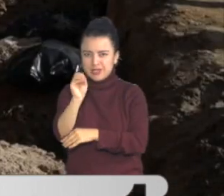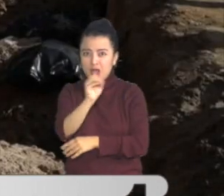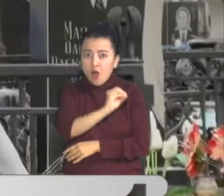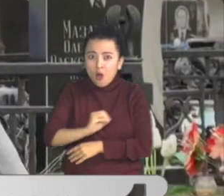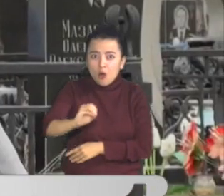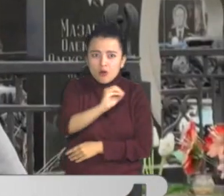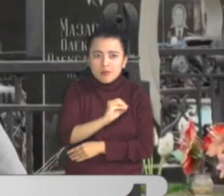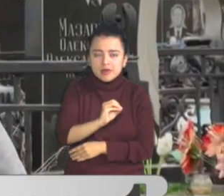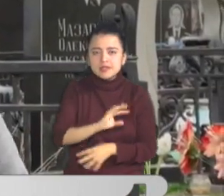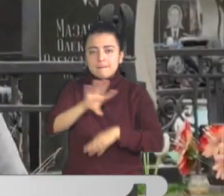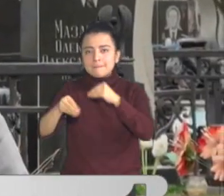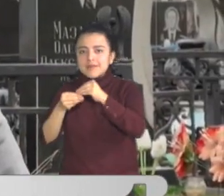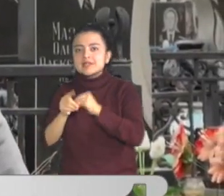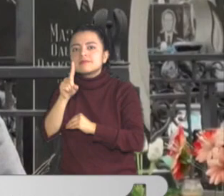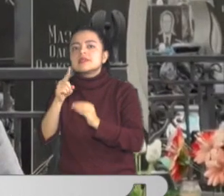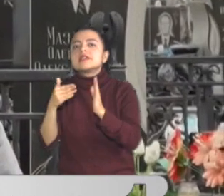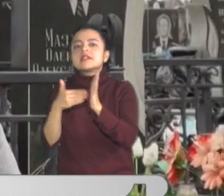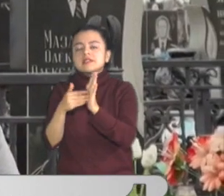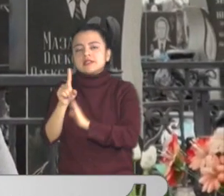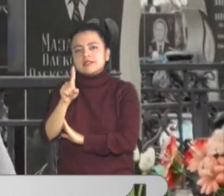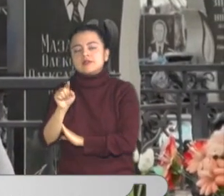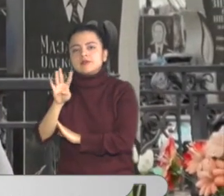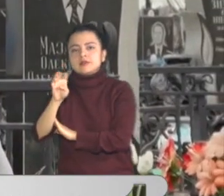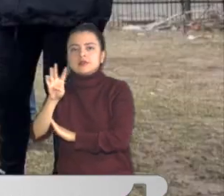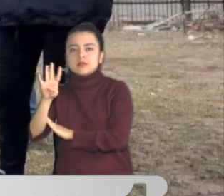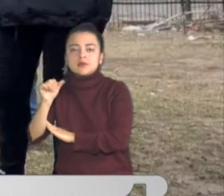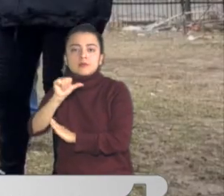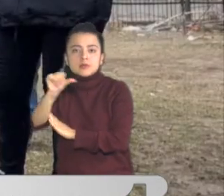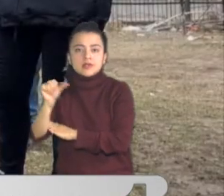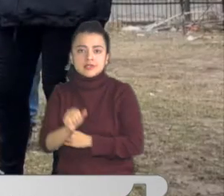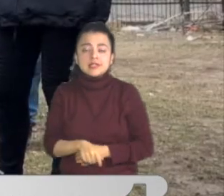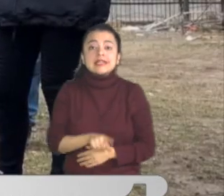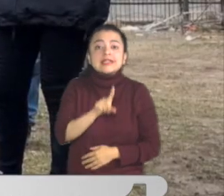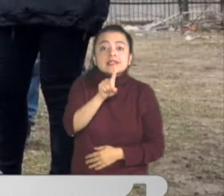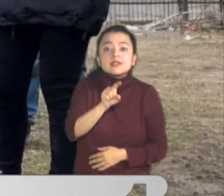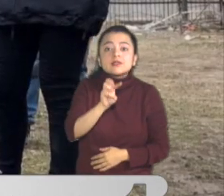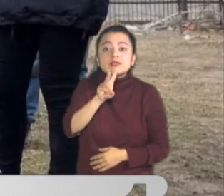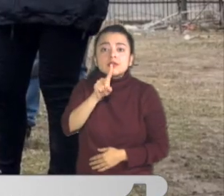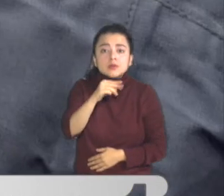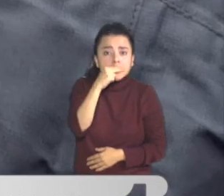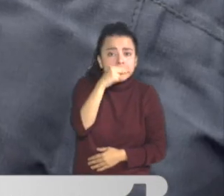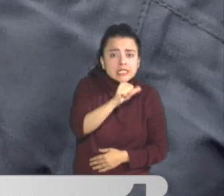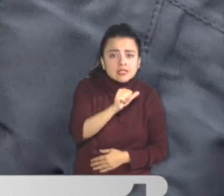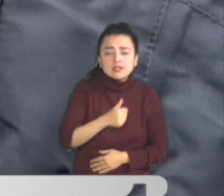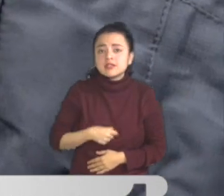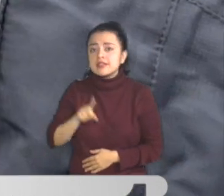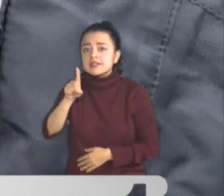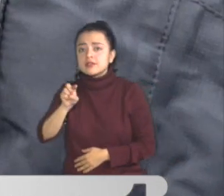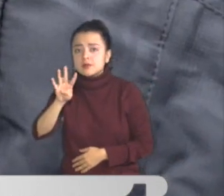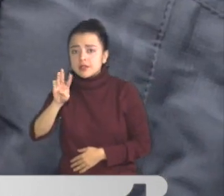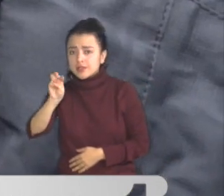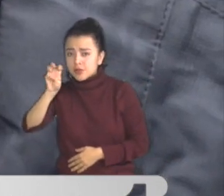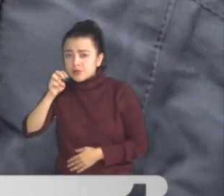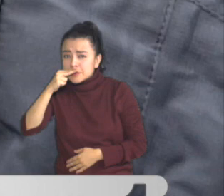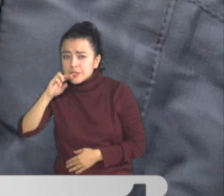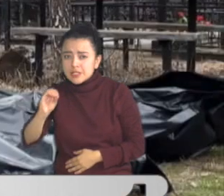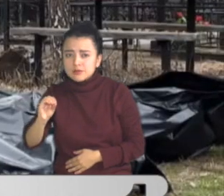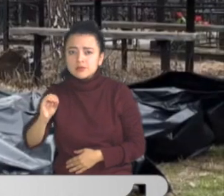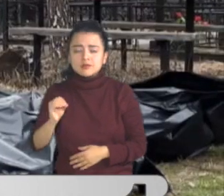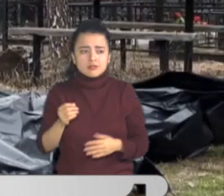hombres, 1.194 mujeres, 131 niñas y 148 niños. Aún